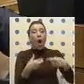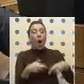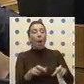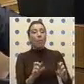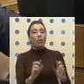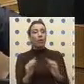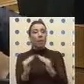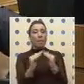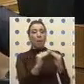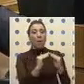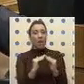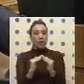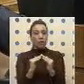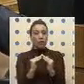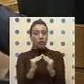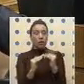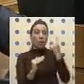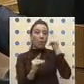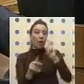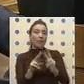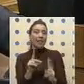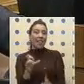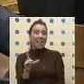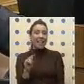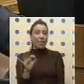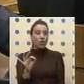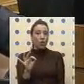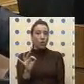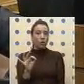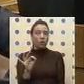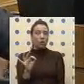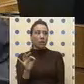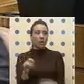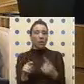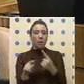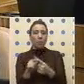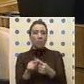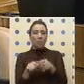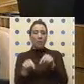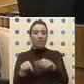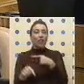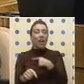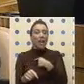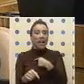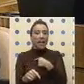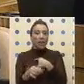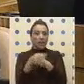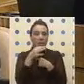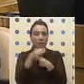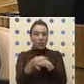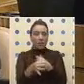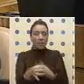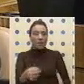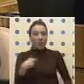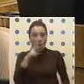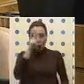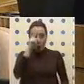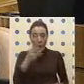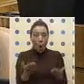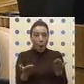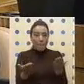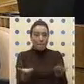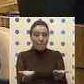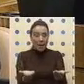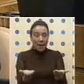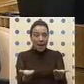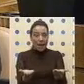barrios, en sus poblaciones, para no cometer delitos. Por eso yo quiero sumarme, presidente, en homenaje, como